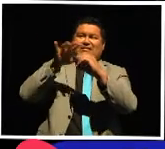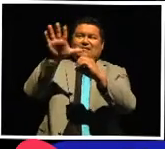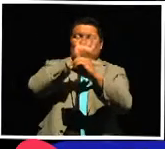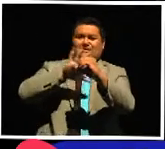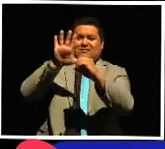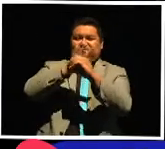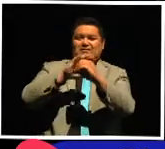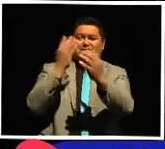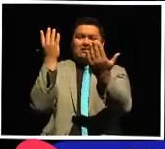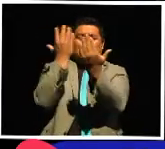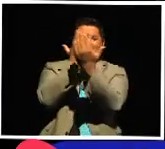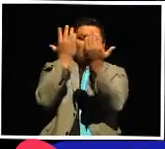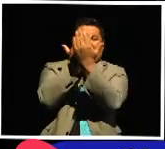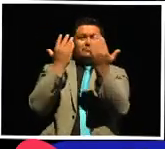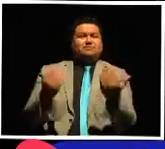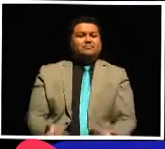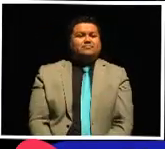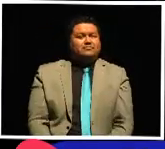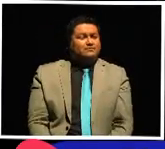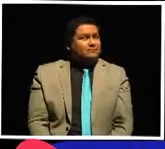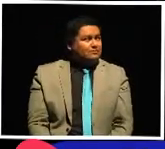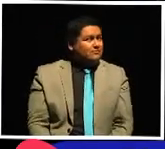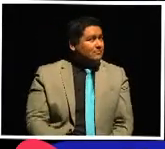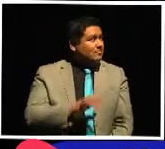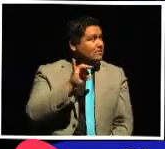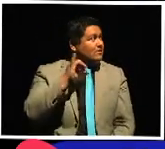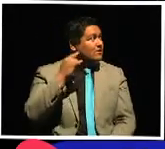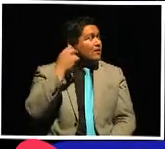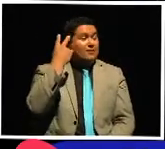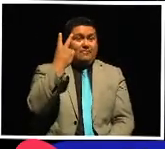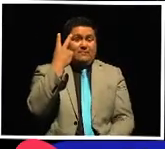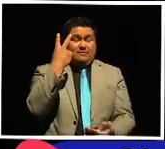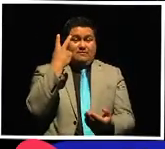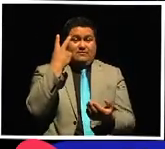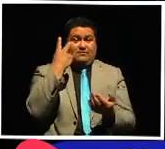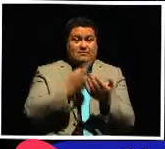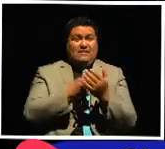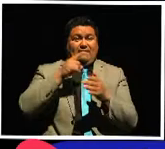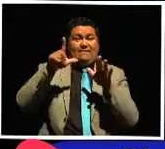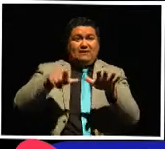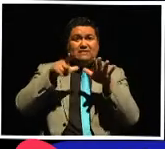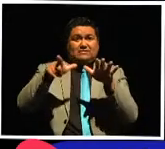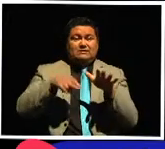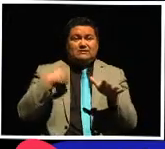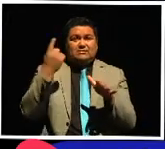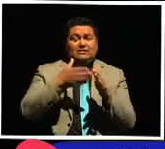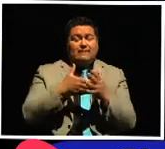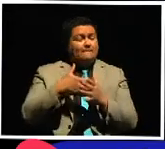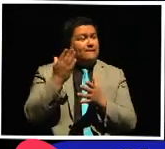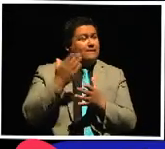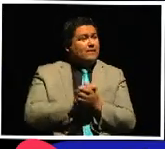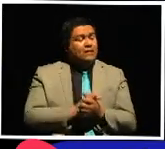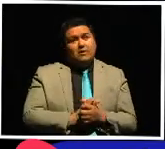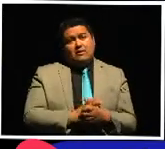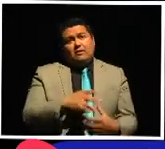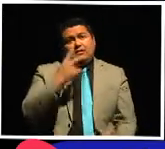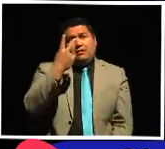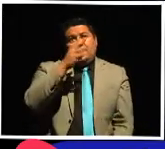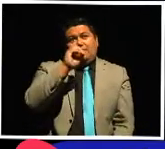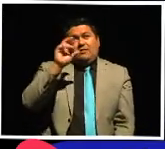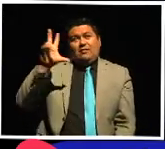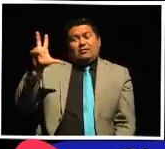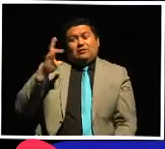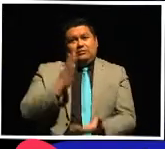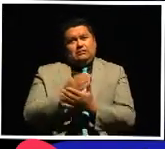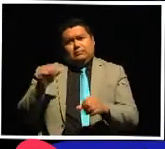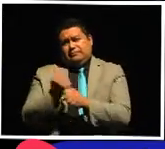sombra. Entonces así al final en 2017, nosotros comencemos esto en 2008, 2009,